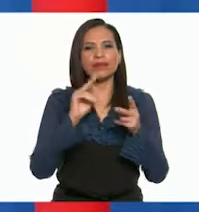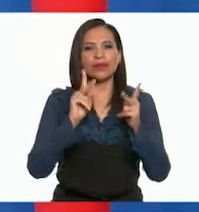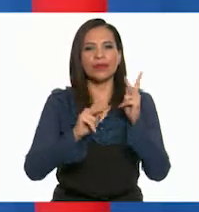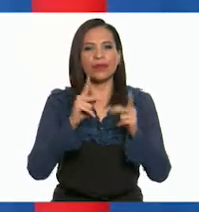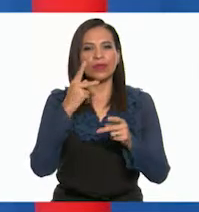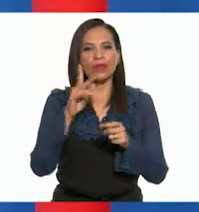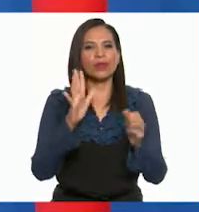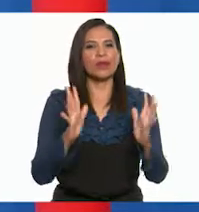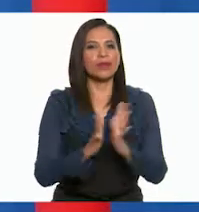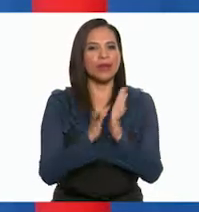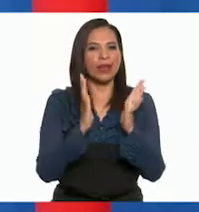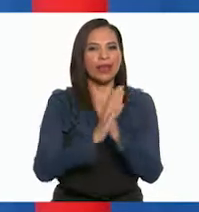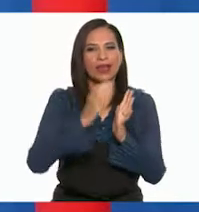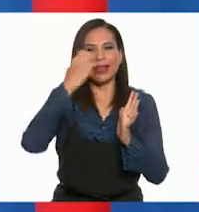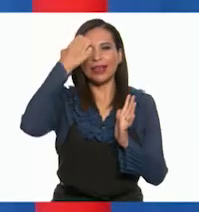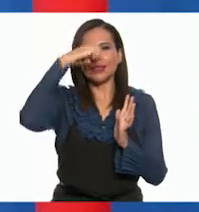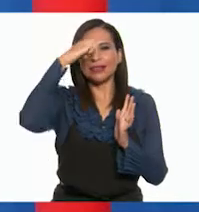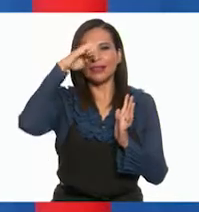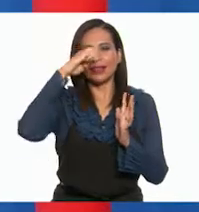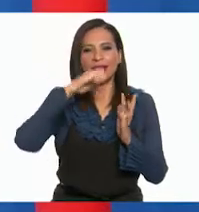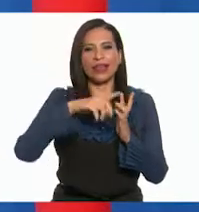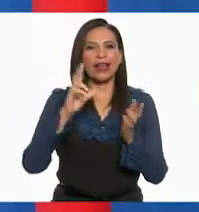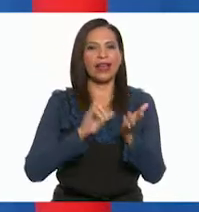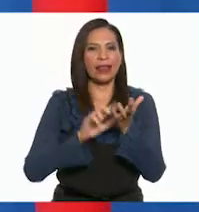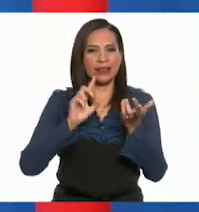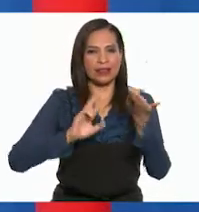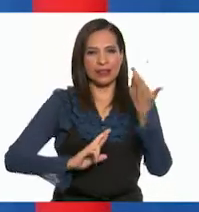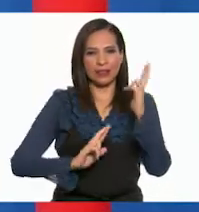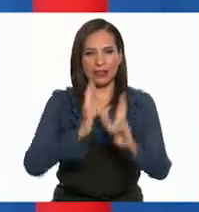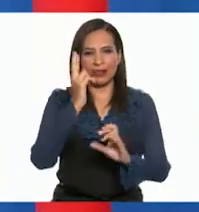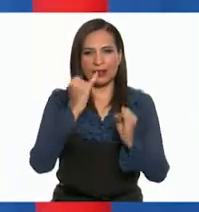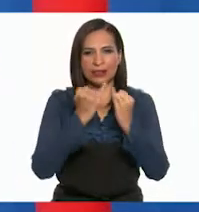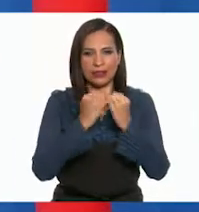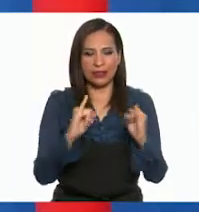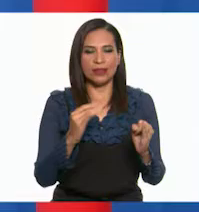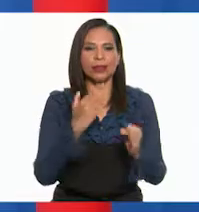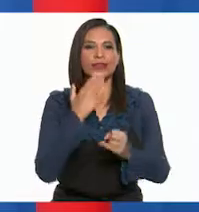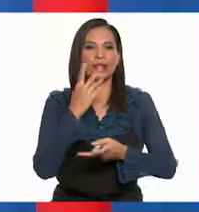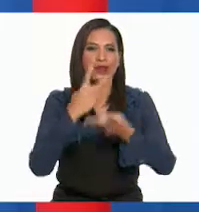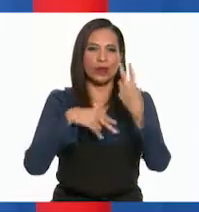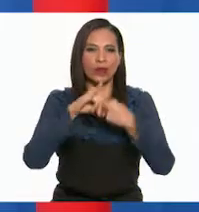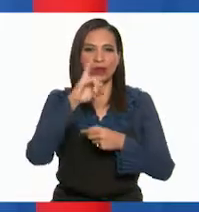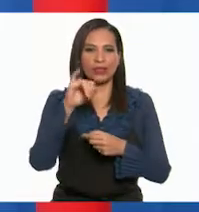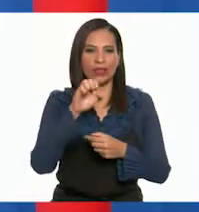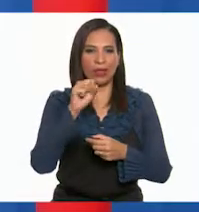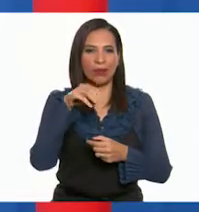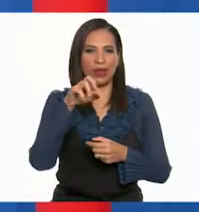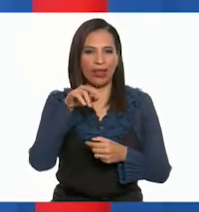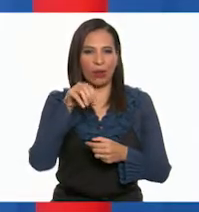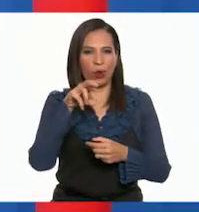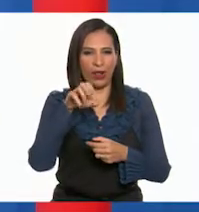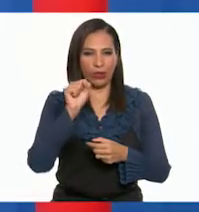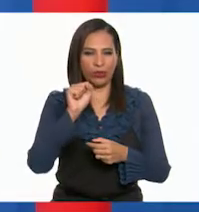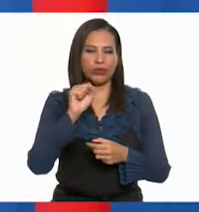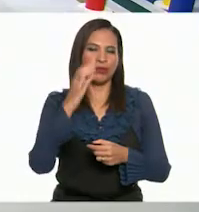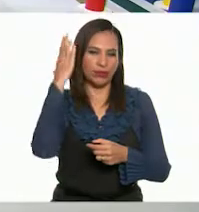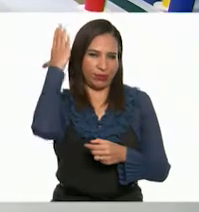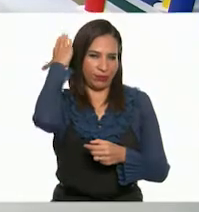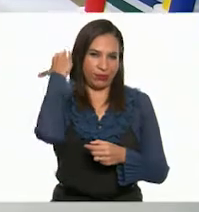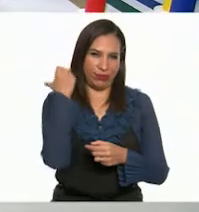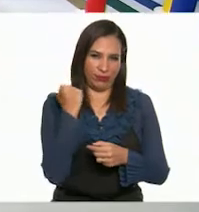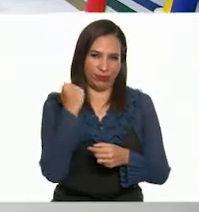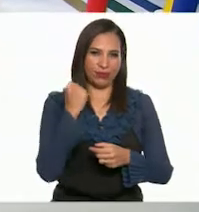su participación y experiencia en la Revolución de Independencia. Bienvenido, José María Morelos y Pavón.